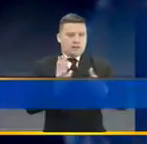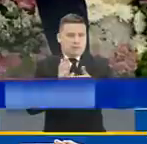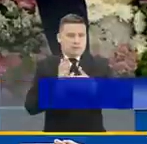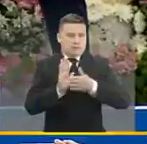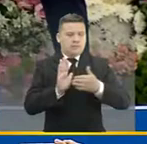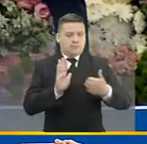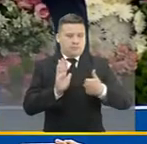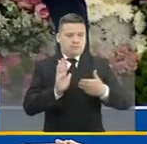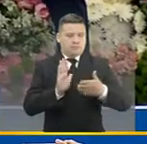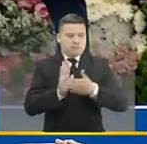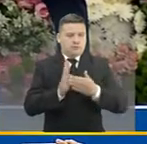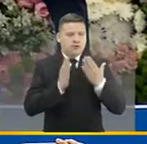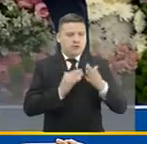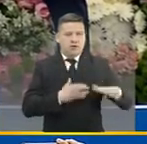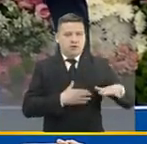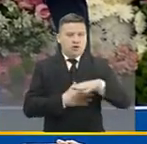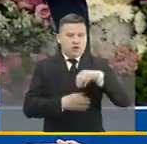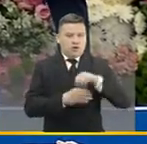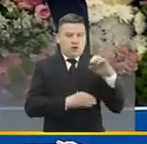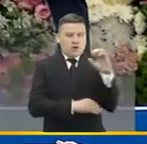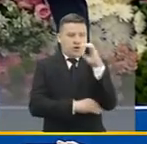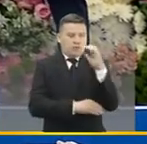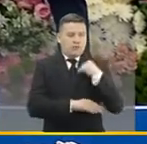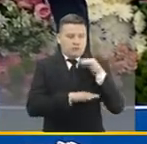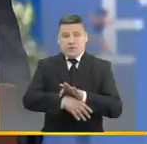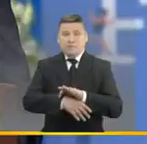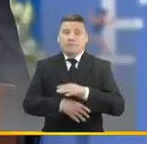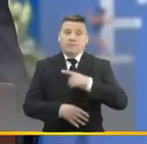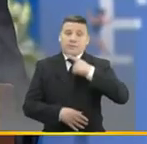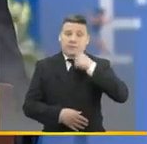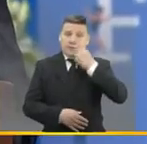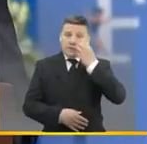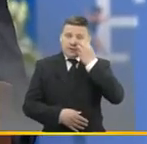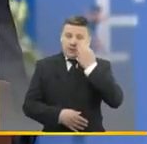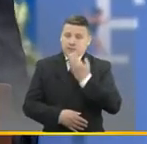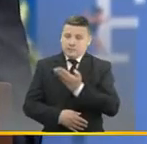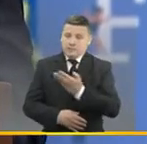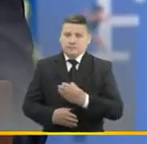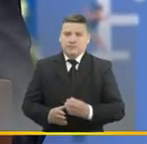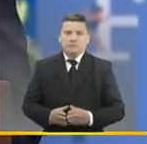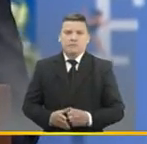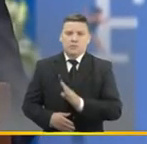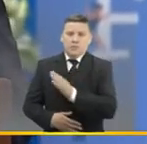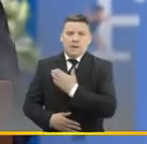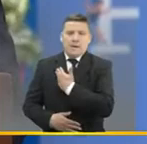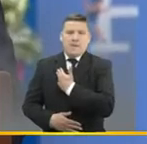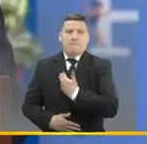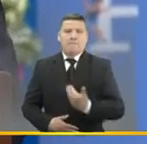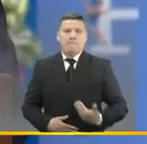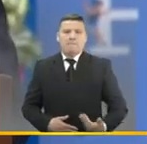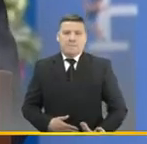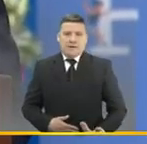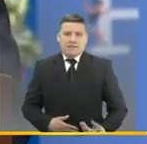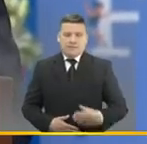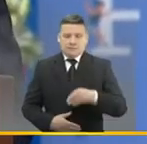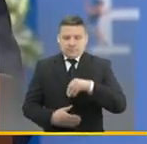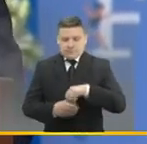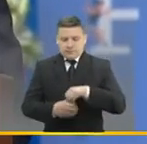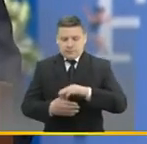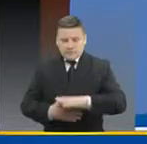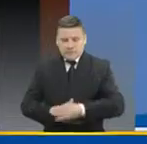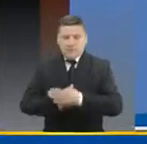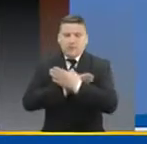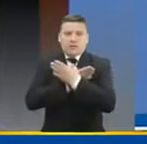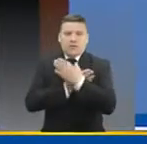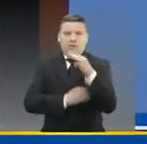día por el bienestar de todos los colombianos. El presidente del Congreso, Ernesto Macías, se dirigió a los colombianos basando